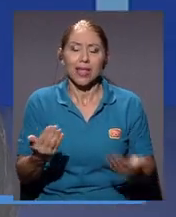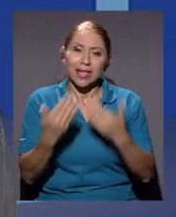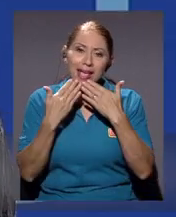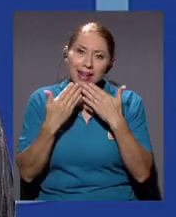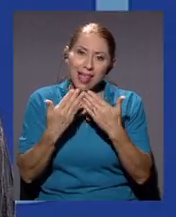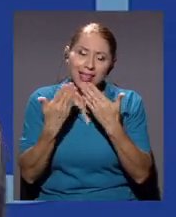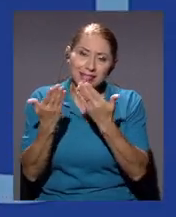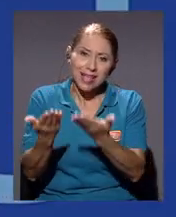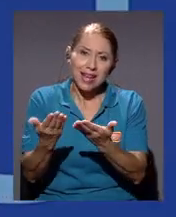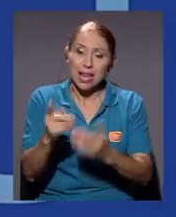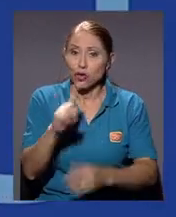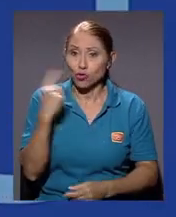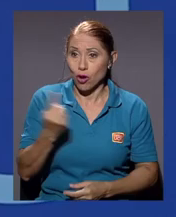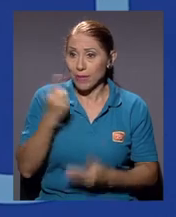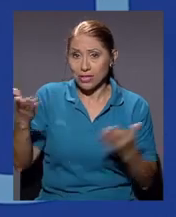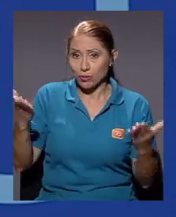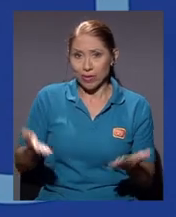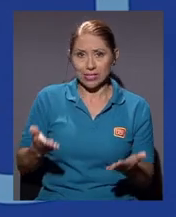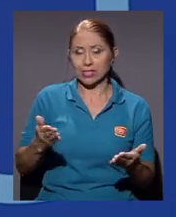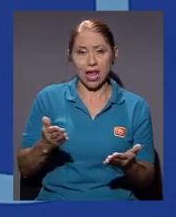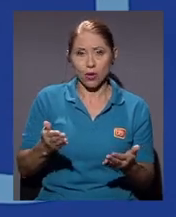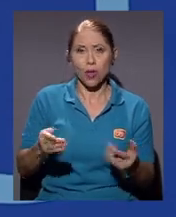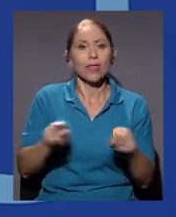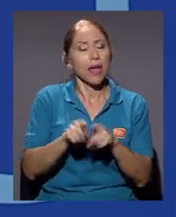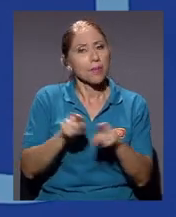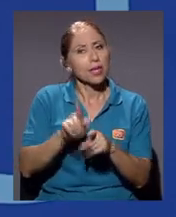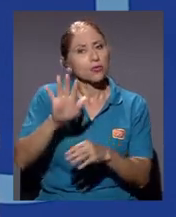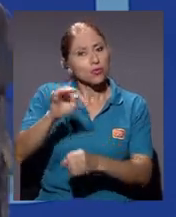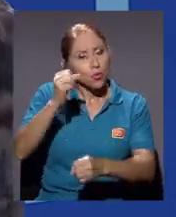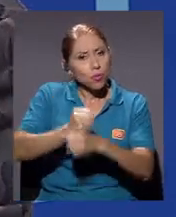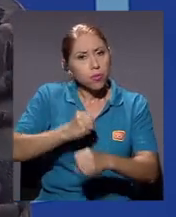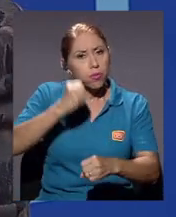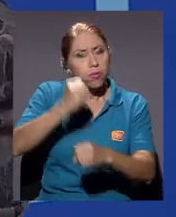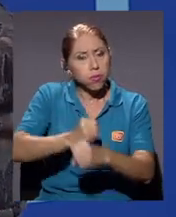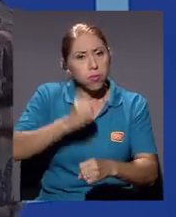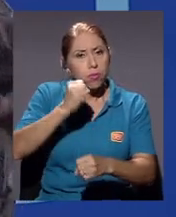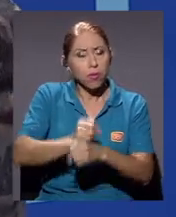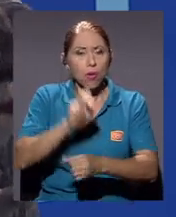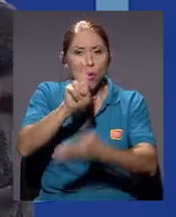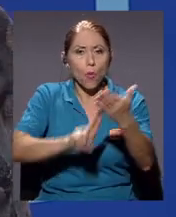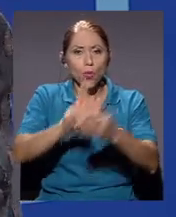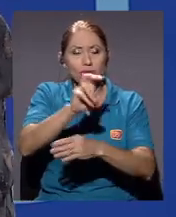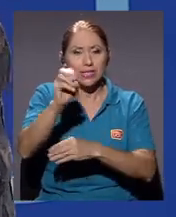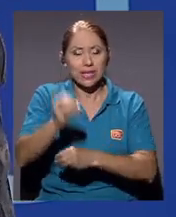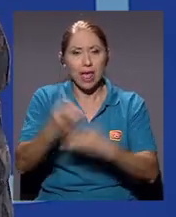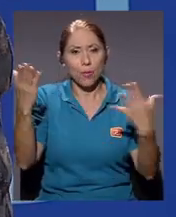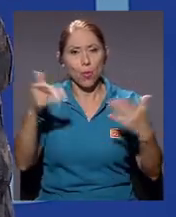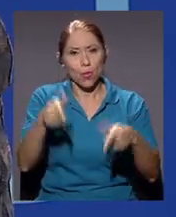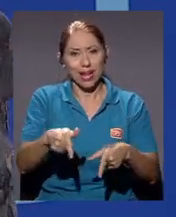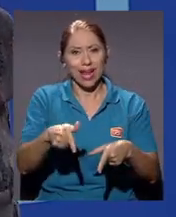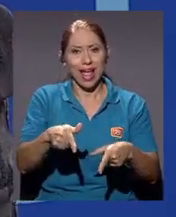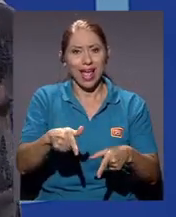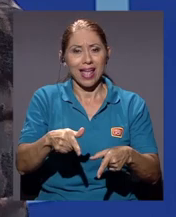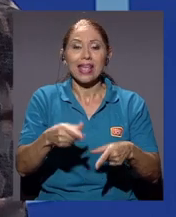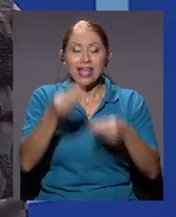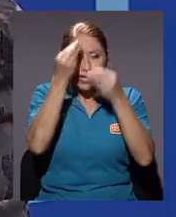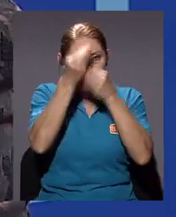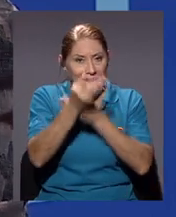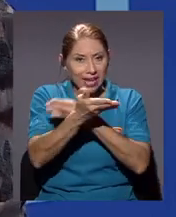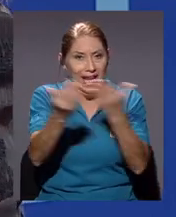agradecerle no sólo su presencia aquí sino esa labor que como universidad pública tenemos que es precisamente generar